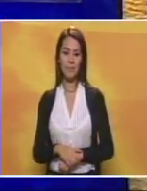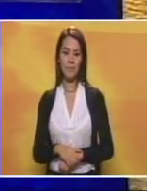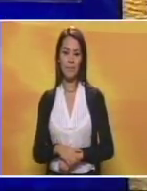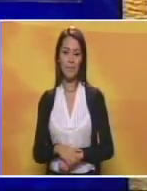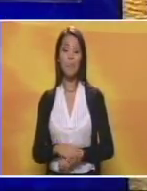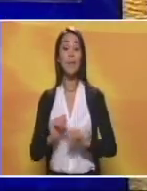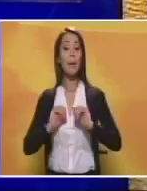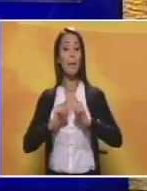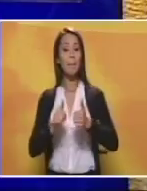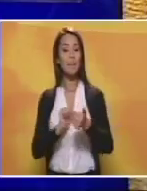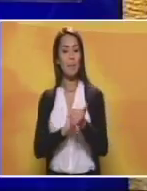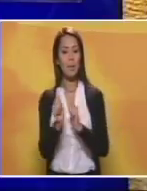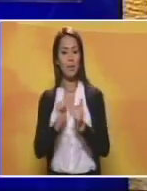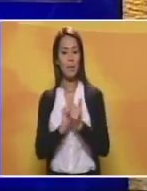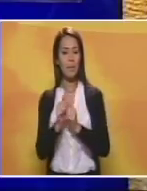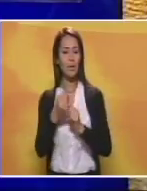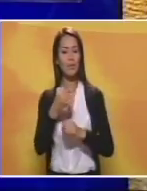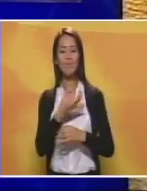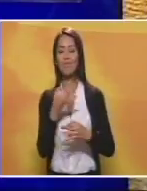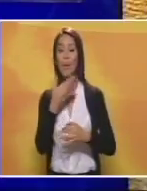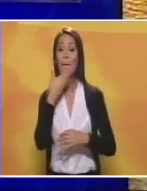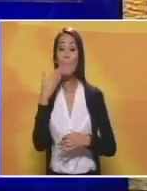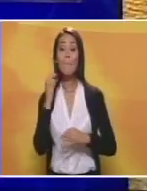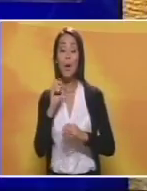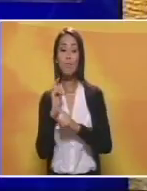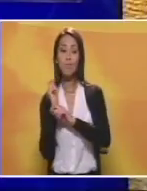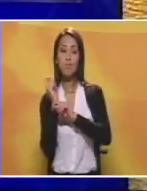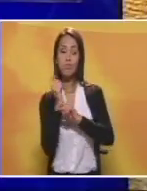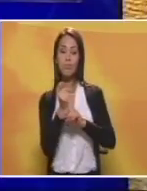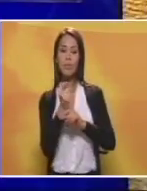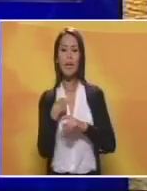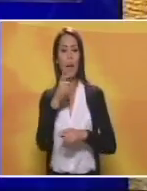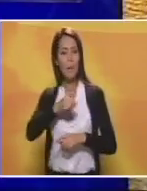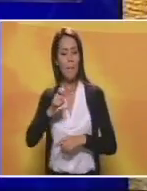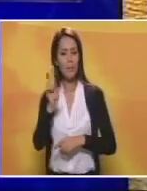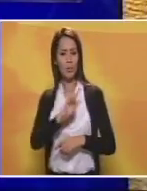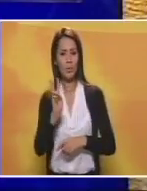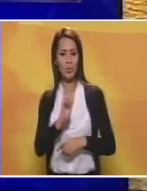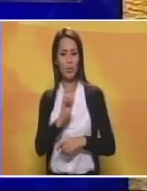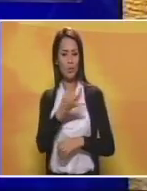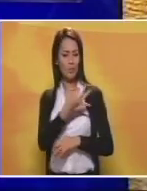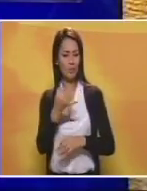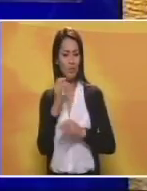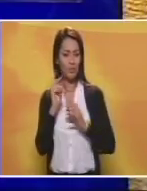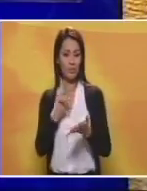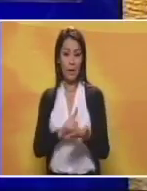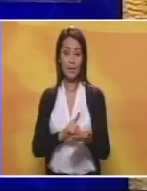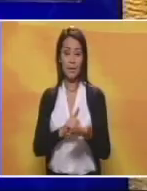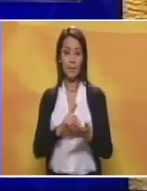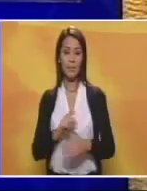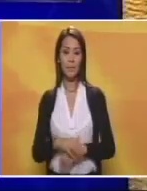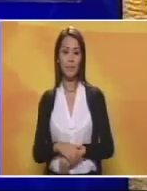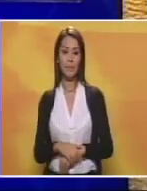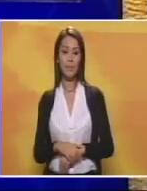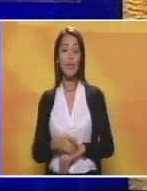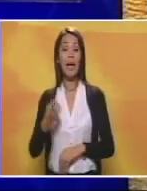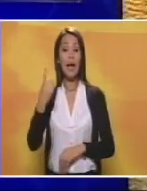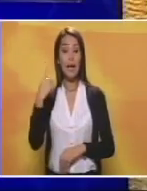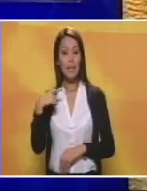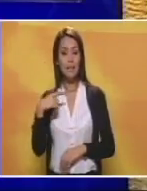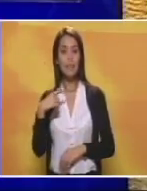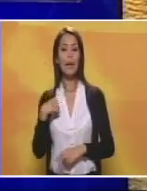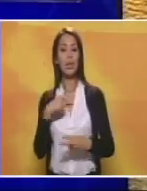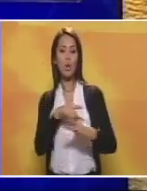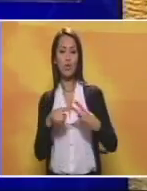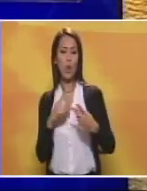Amigas y amigos, iniciamos los deportes con el mejor béisbol del mundo porque varios venezolanos destacaron en la primera semana de Grandes Ligas. Ayer, en una